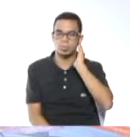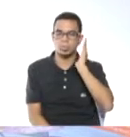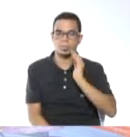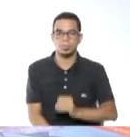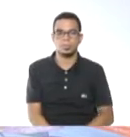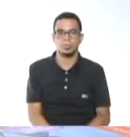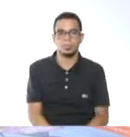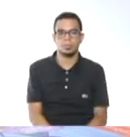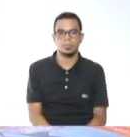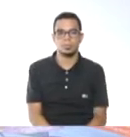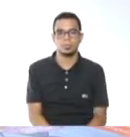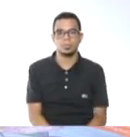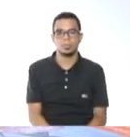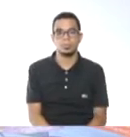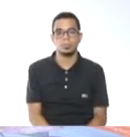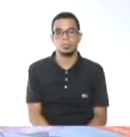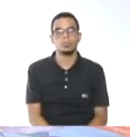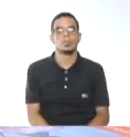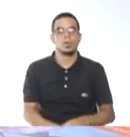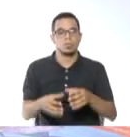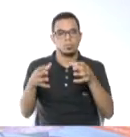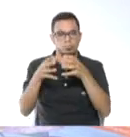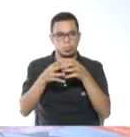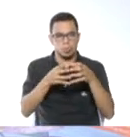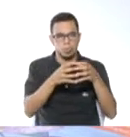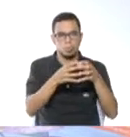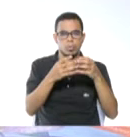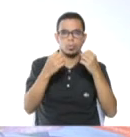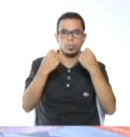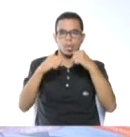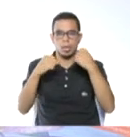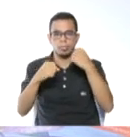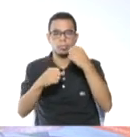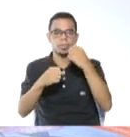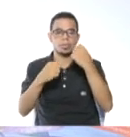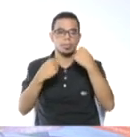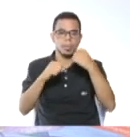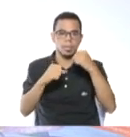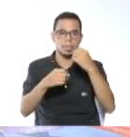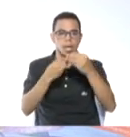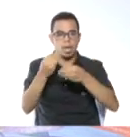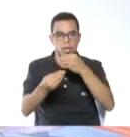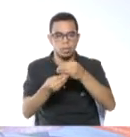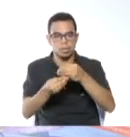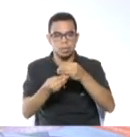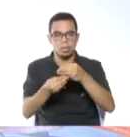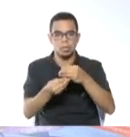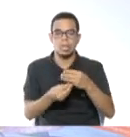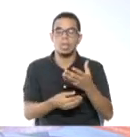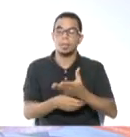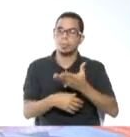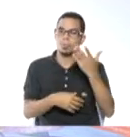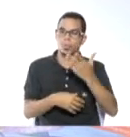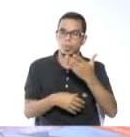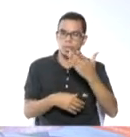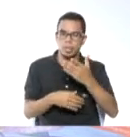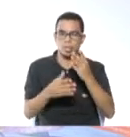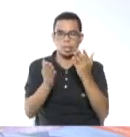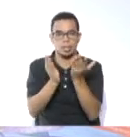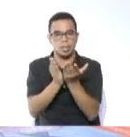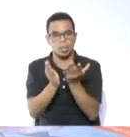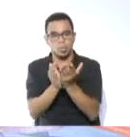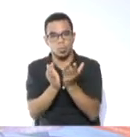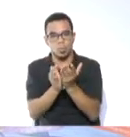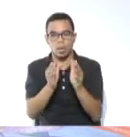un poco lo que son los grupos de creación, recreación y producción, qué interesante sería conformar un grupo en nuestras instituciones educativas de educación